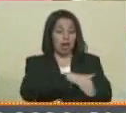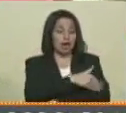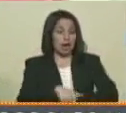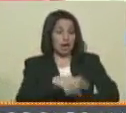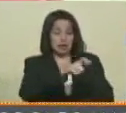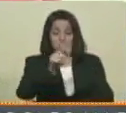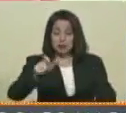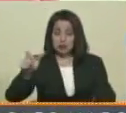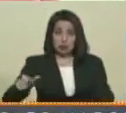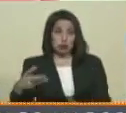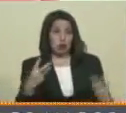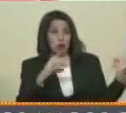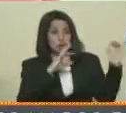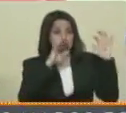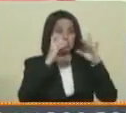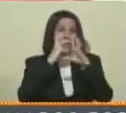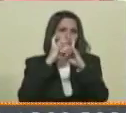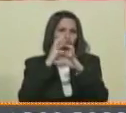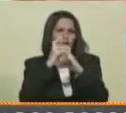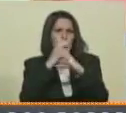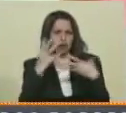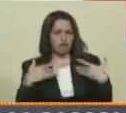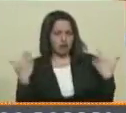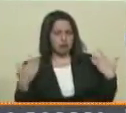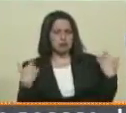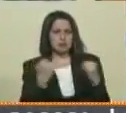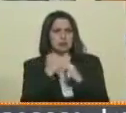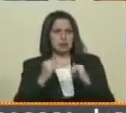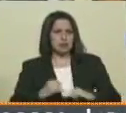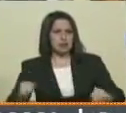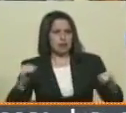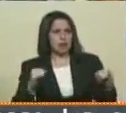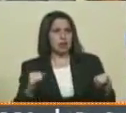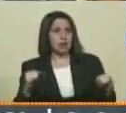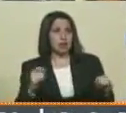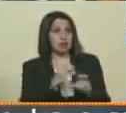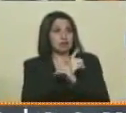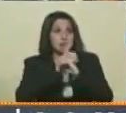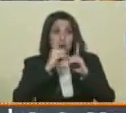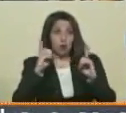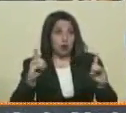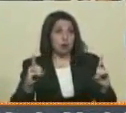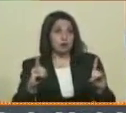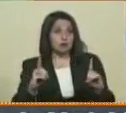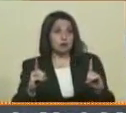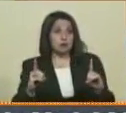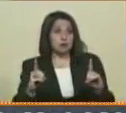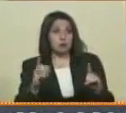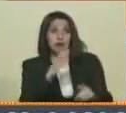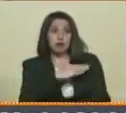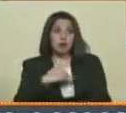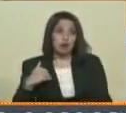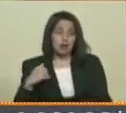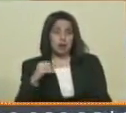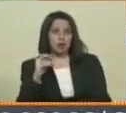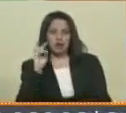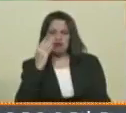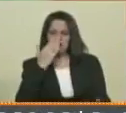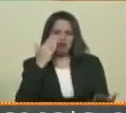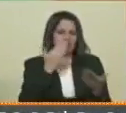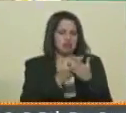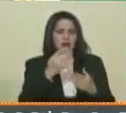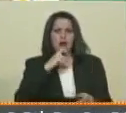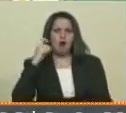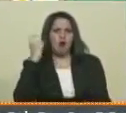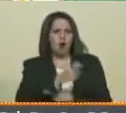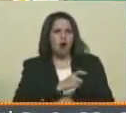centros electorales, con el toque de Diana, con felicidad, con alegría, con democracia, que es lo que queremos ante el odio, ante el terrorismo,